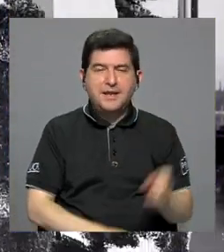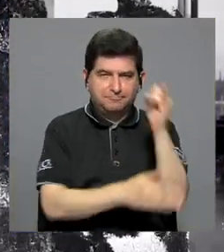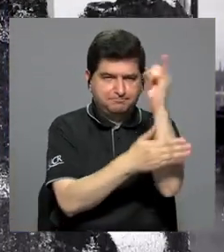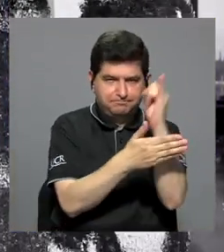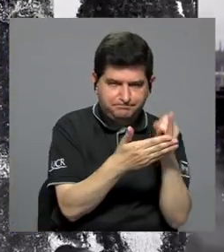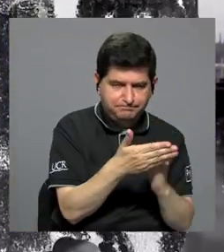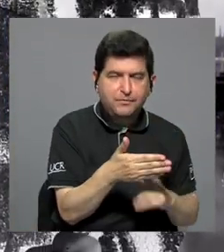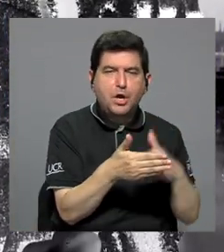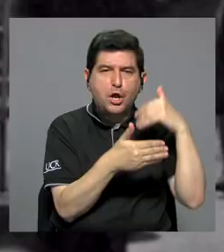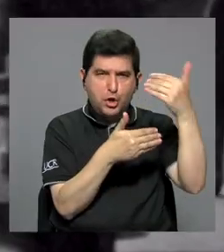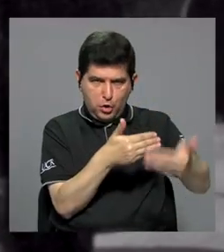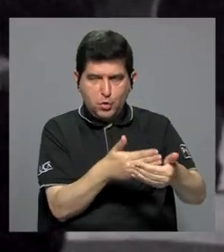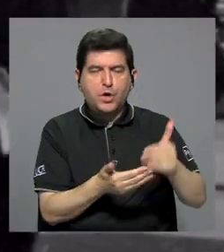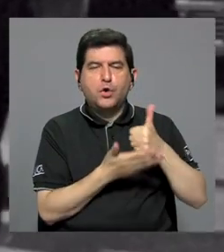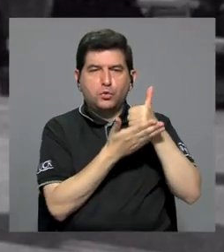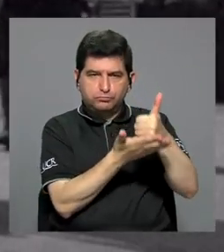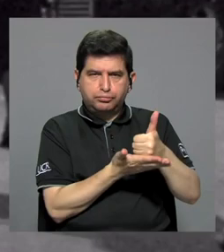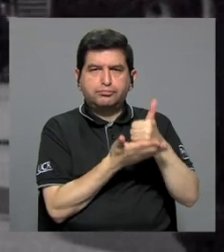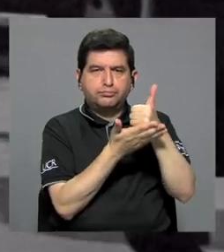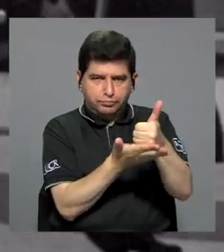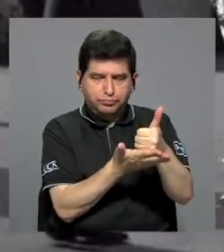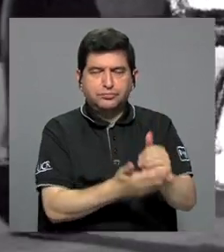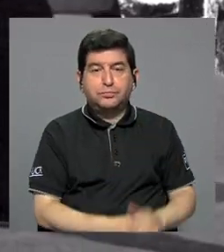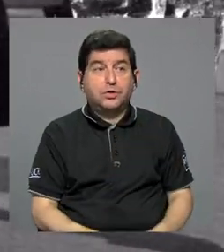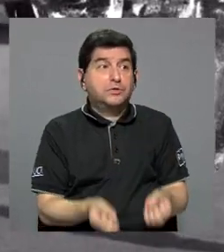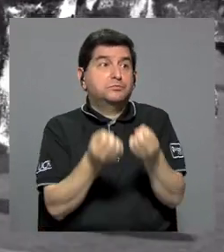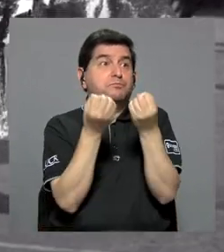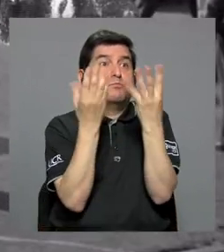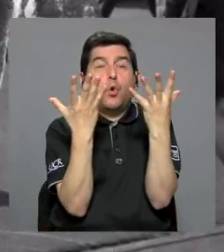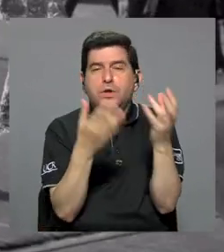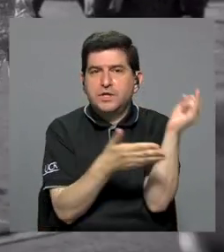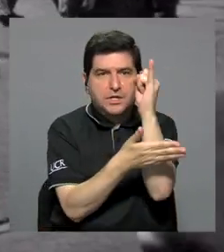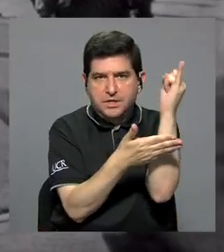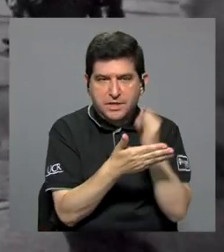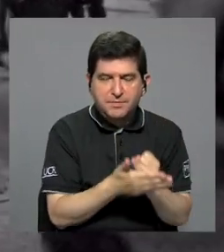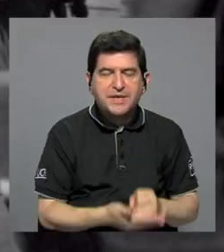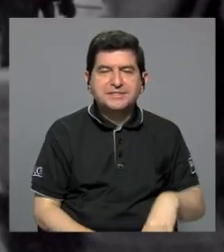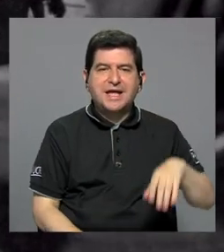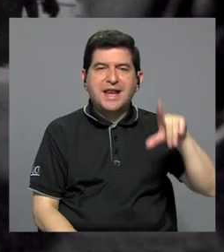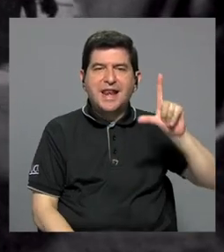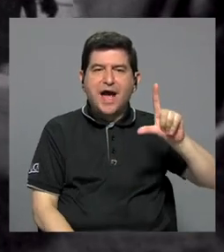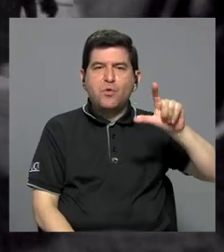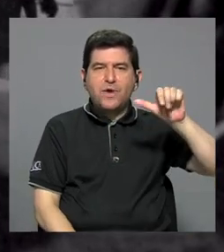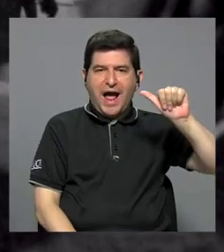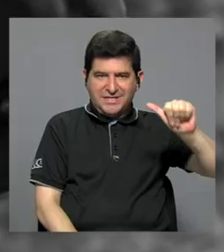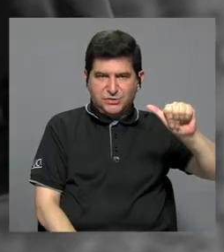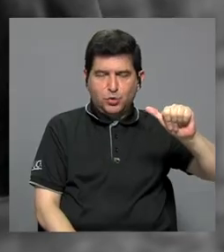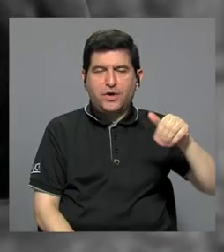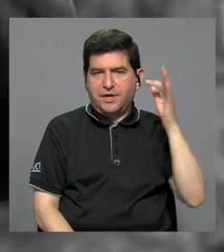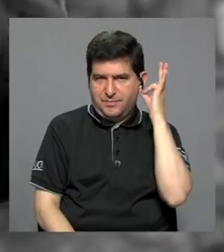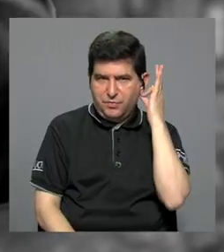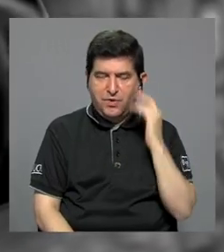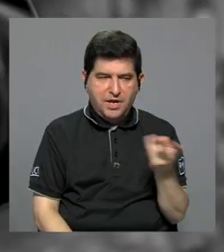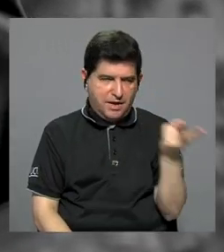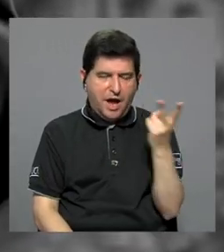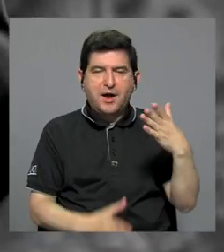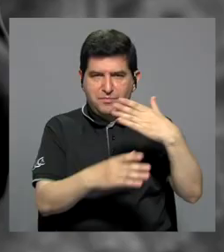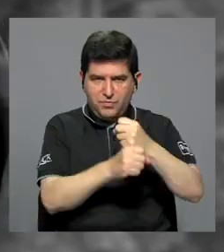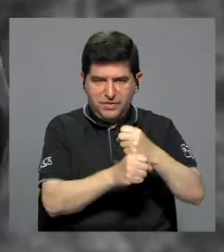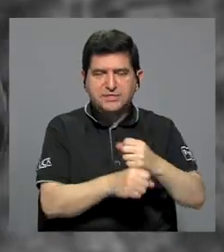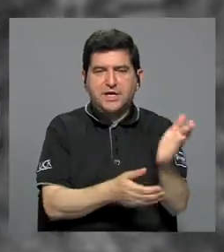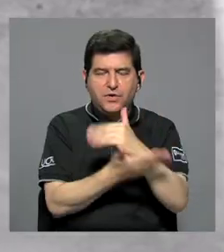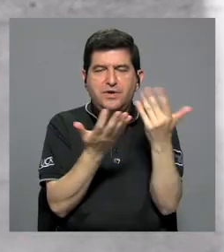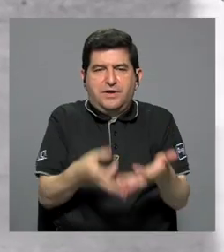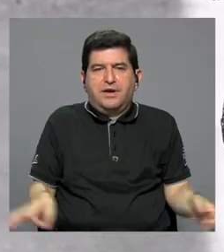los dibujos, y luego le ayudamos, o sea, un poquito, porque son demasiados dibujos, con Laura Astorga Monestel. Ellos dos hicieron los dibujos, con el